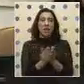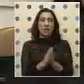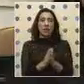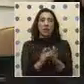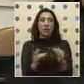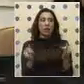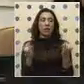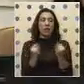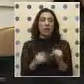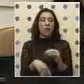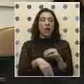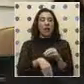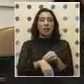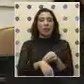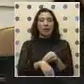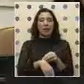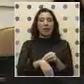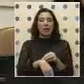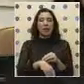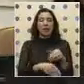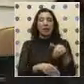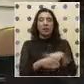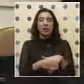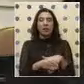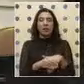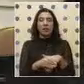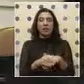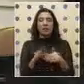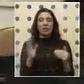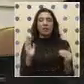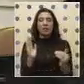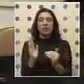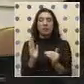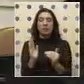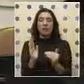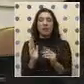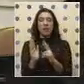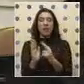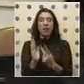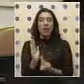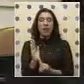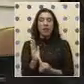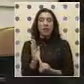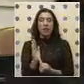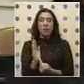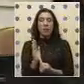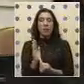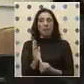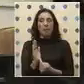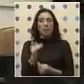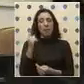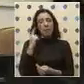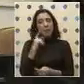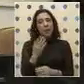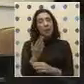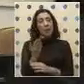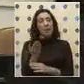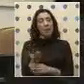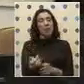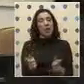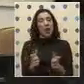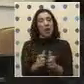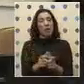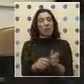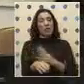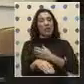manera, señor presidente, anunciar que votaremos a favor de esta reforma. Sin embargo, requerimos de que esta